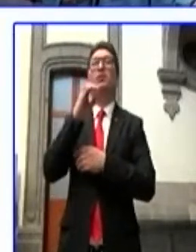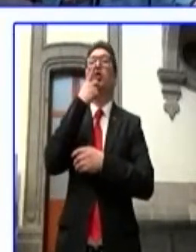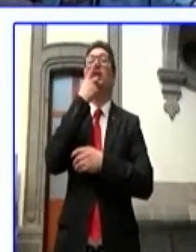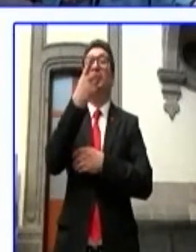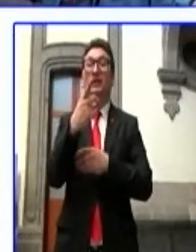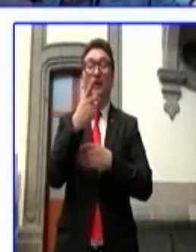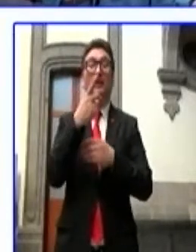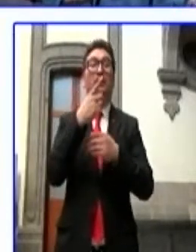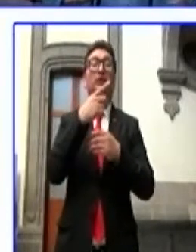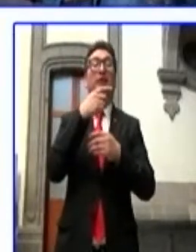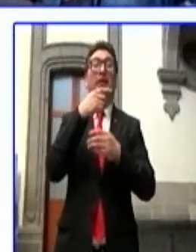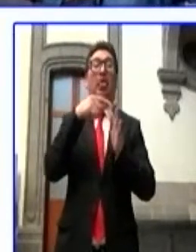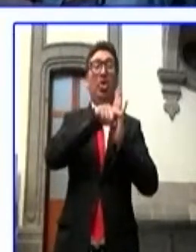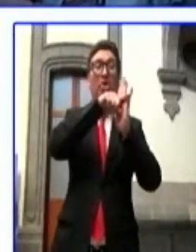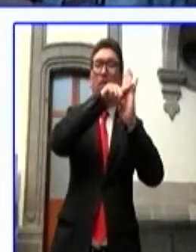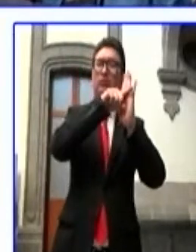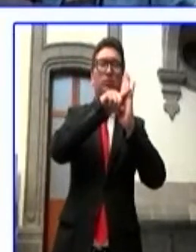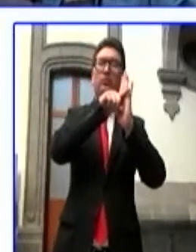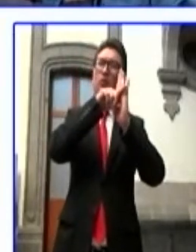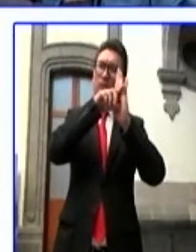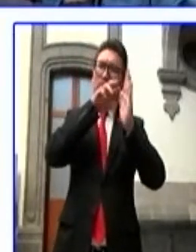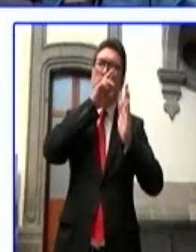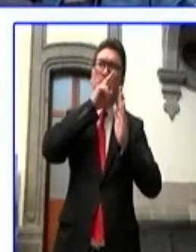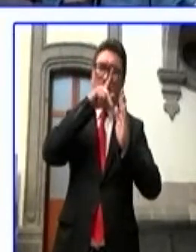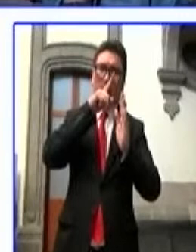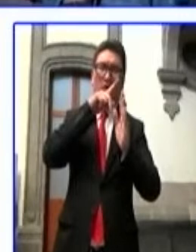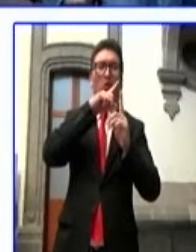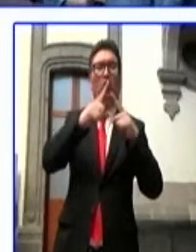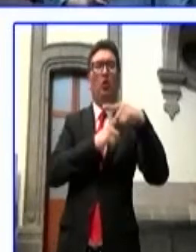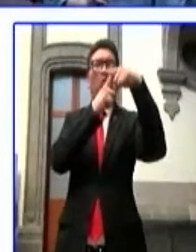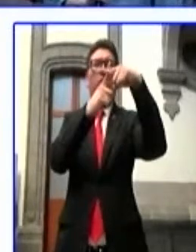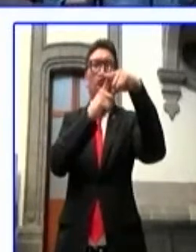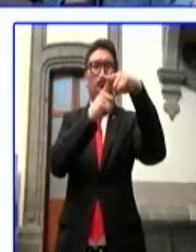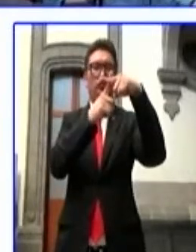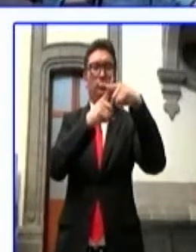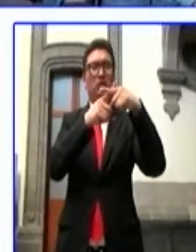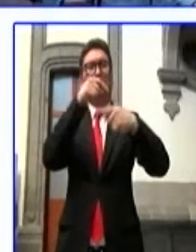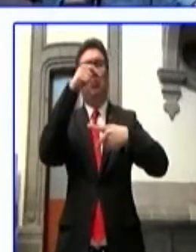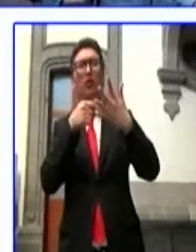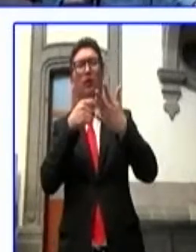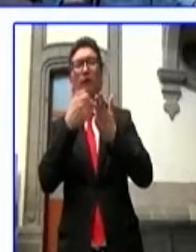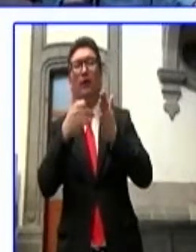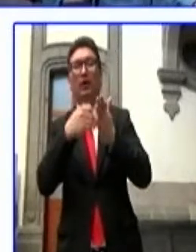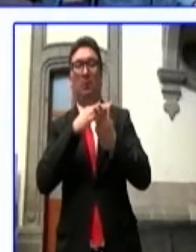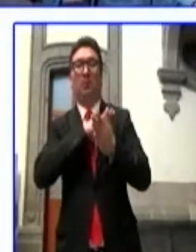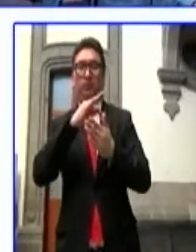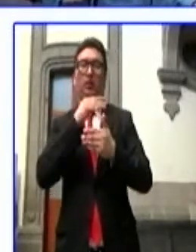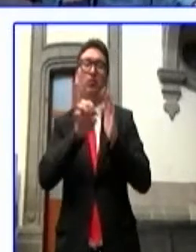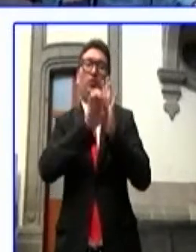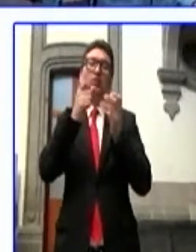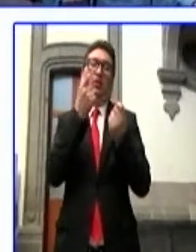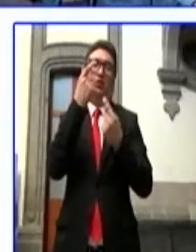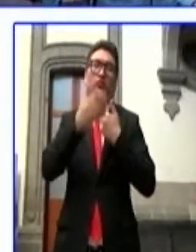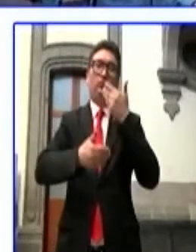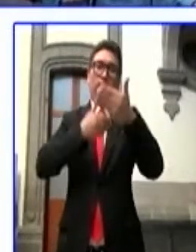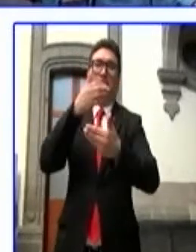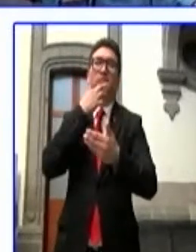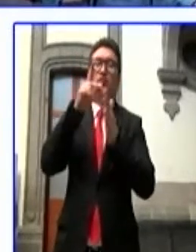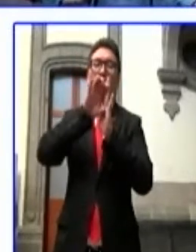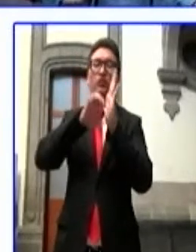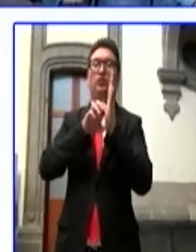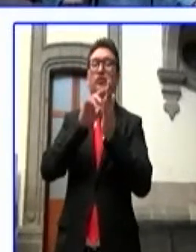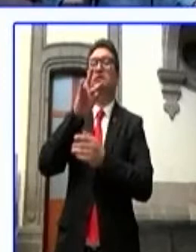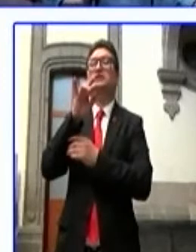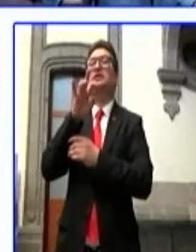forma optimista y como un área de oportunidad, por supuesto esto que es un logro enorme del nuevo Código Civil,